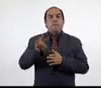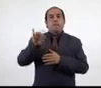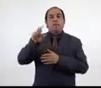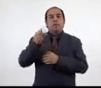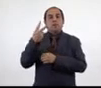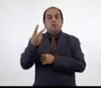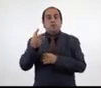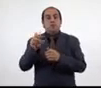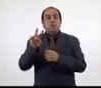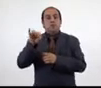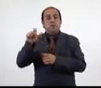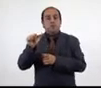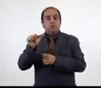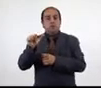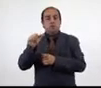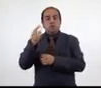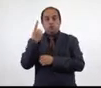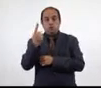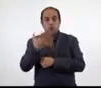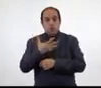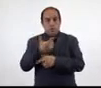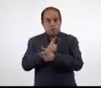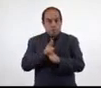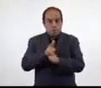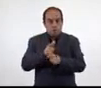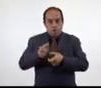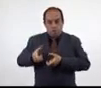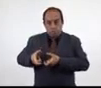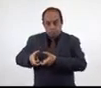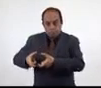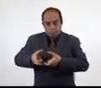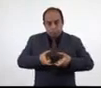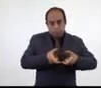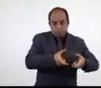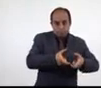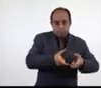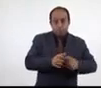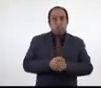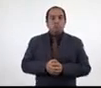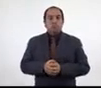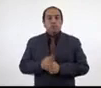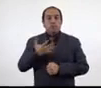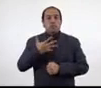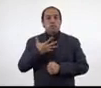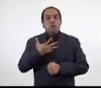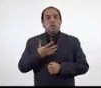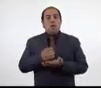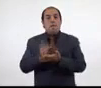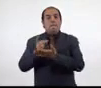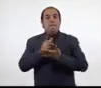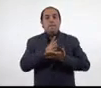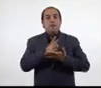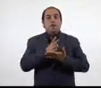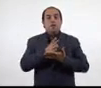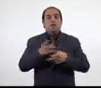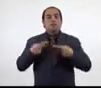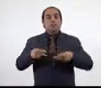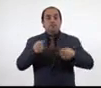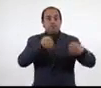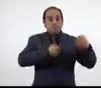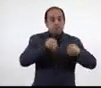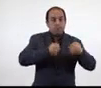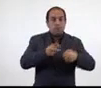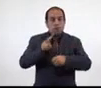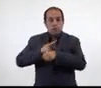para tener la liberación de las vías correspondientes y con esto pasar al envío de los conductores, inspectores